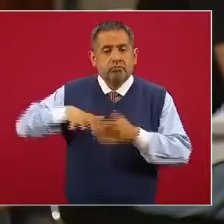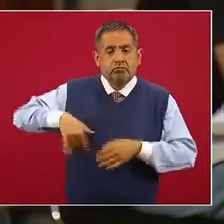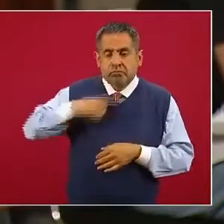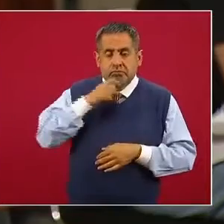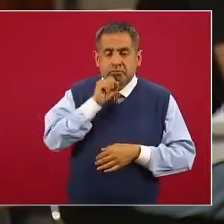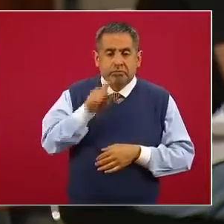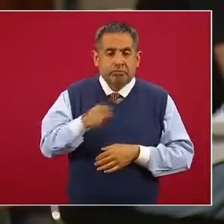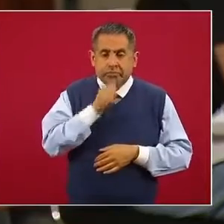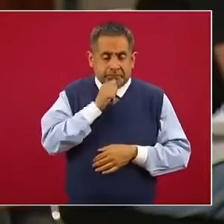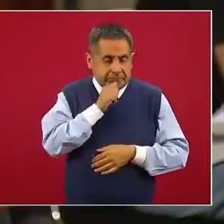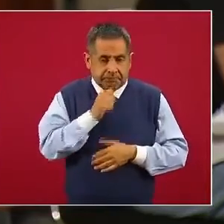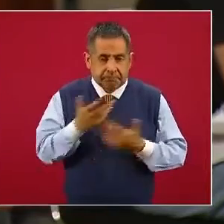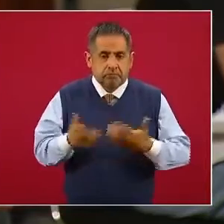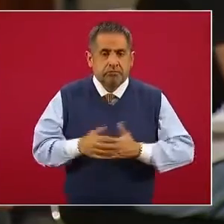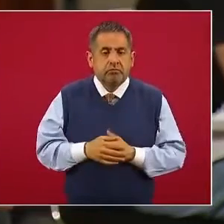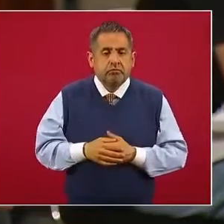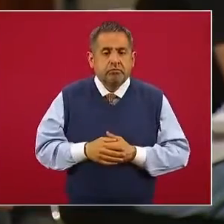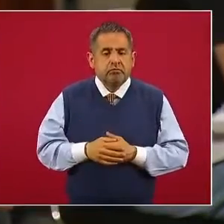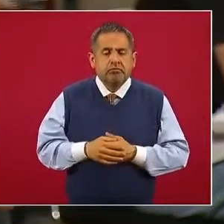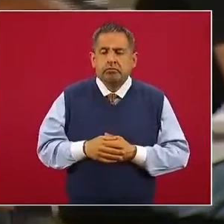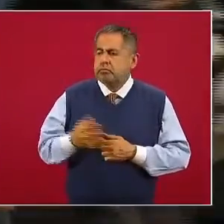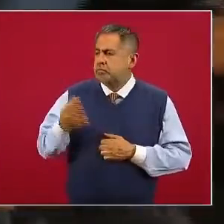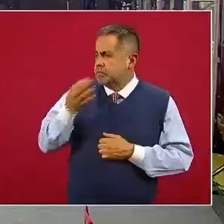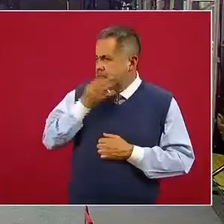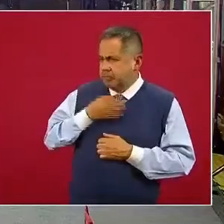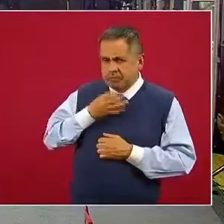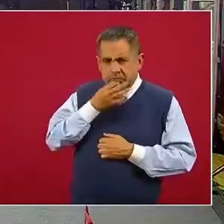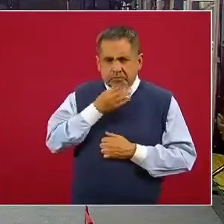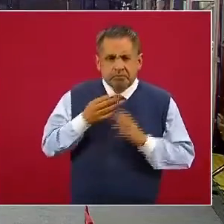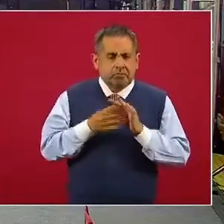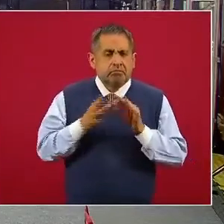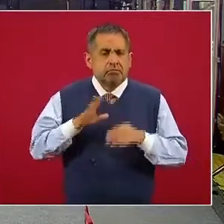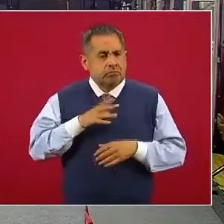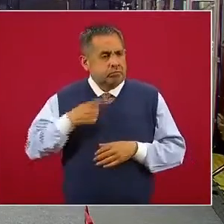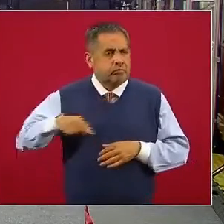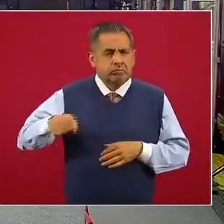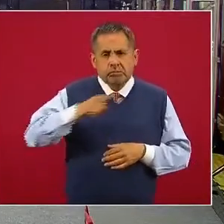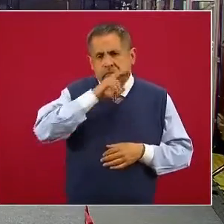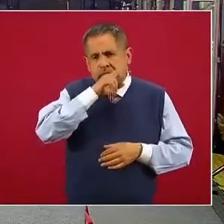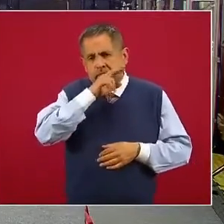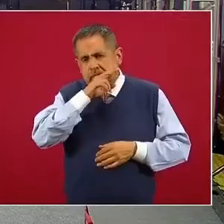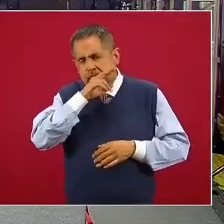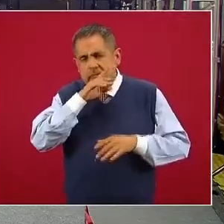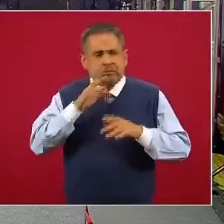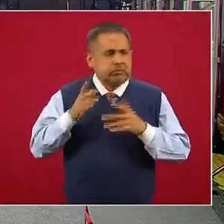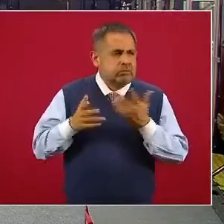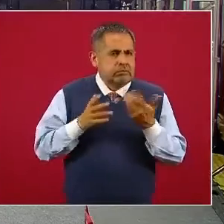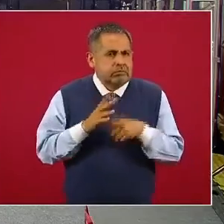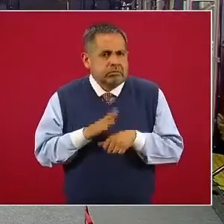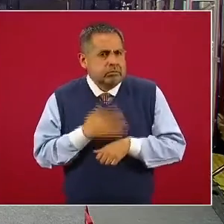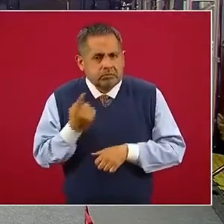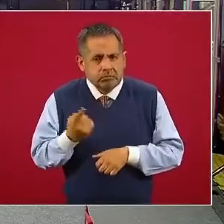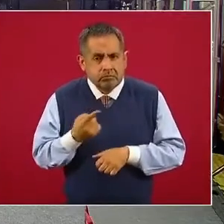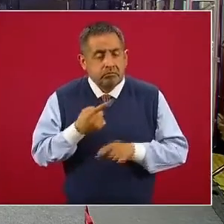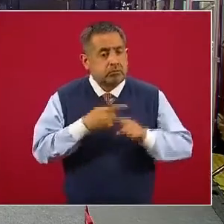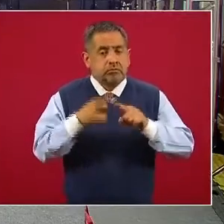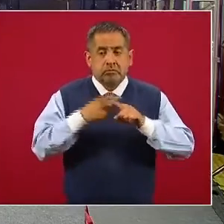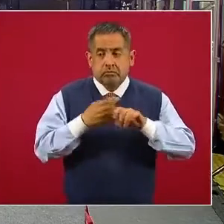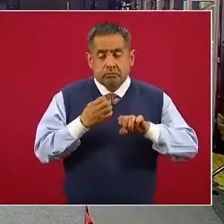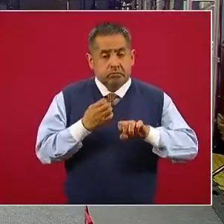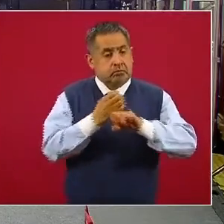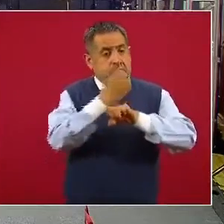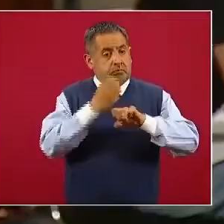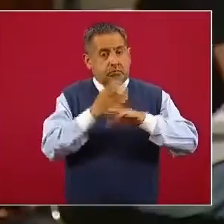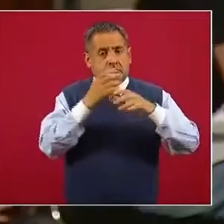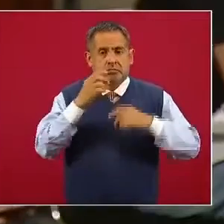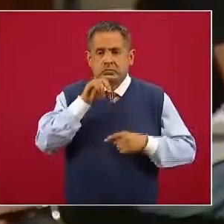también. Me comparten los compañeros que pues hay mucha preocupación e incertidumbre porque los estados donde van a aplicar el